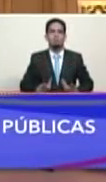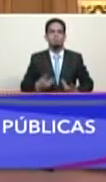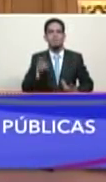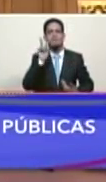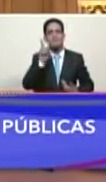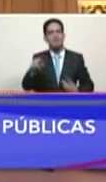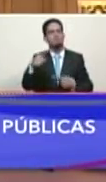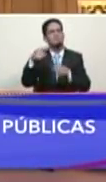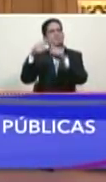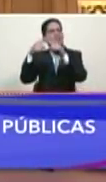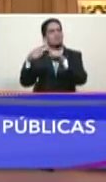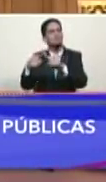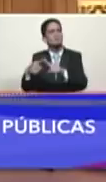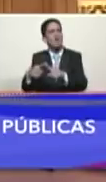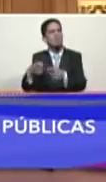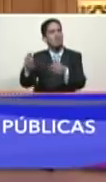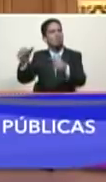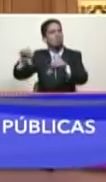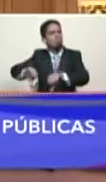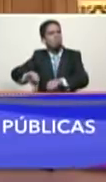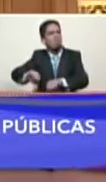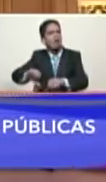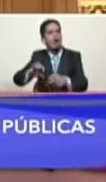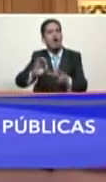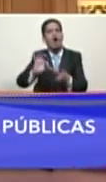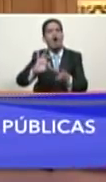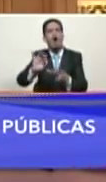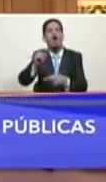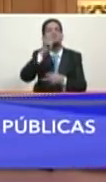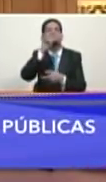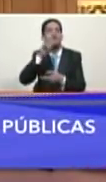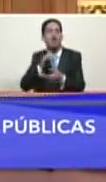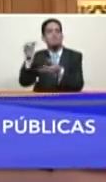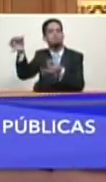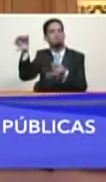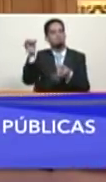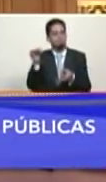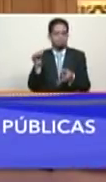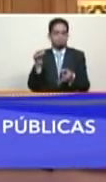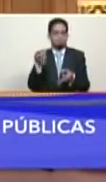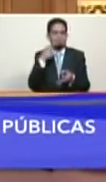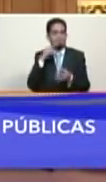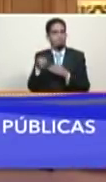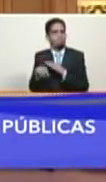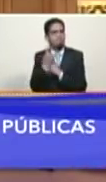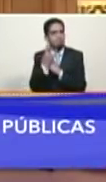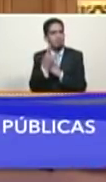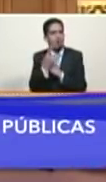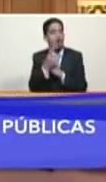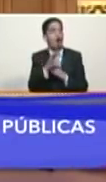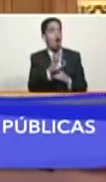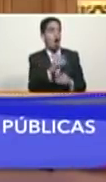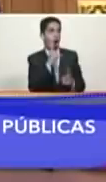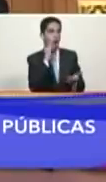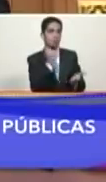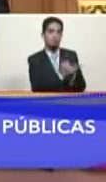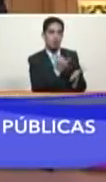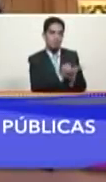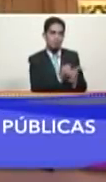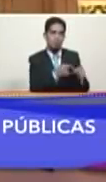resultados negativos, cuando recibo informes de aquí y de allá, cuando compruebo personalmente cosas aquí y cosas